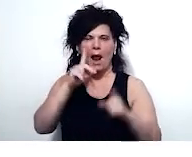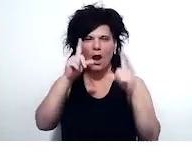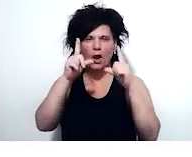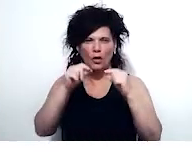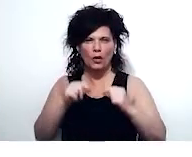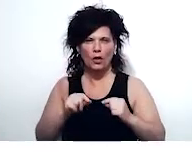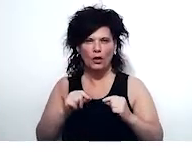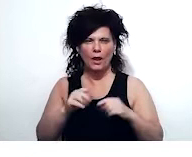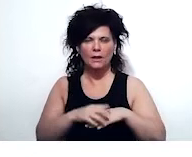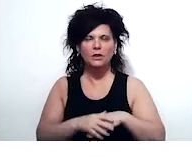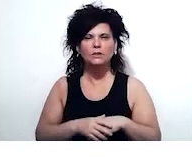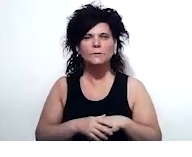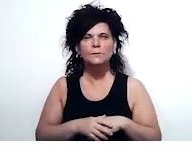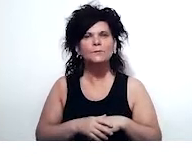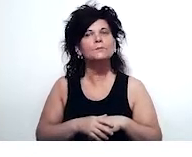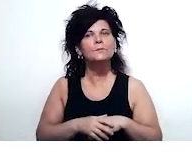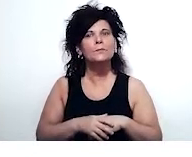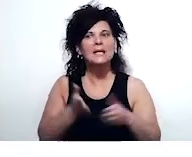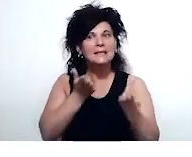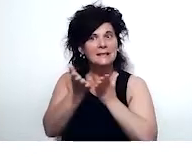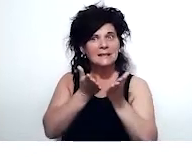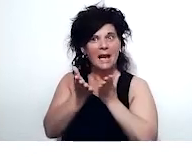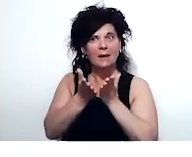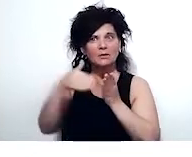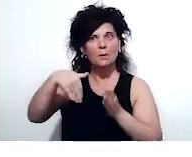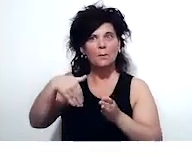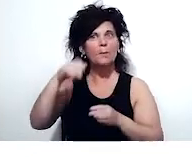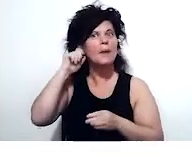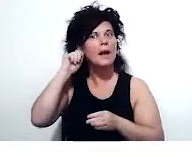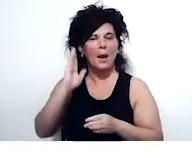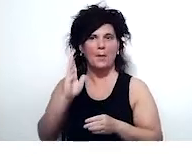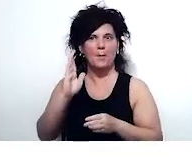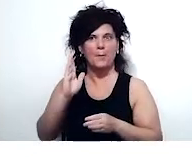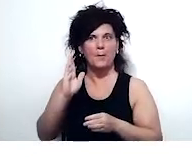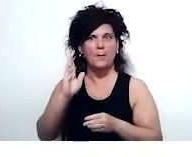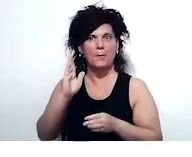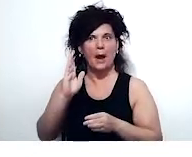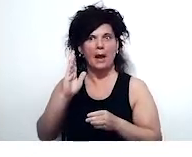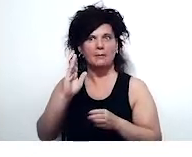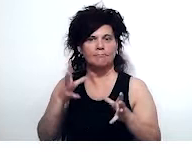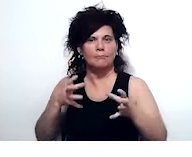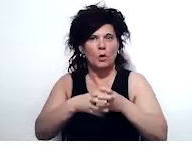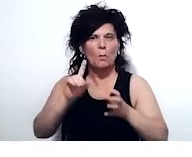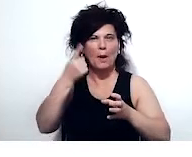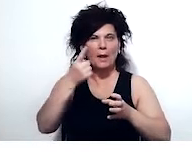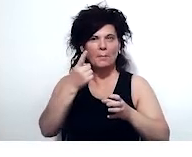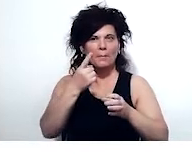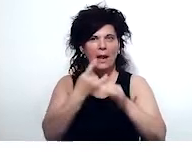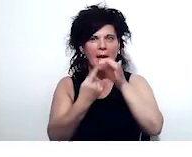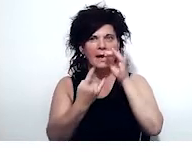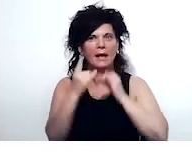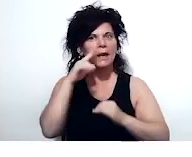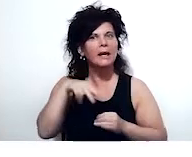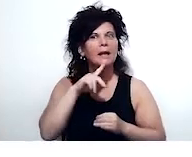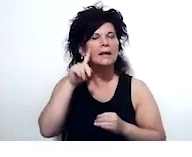América Latina, CEPAL, y las Naciones Unidas. El costo de servicio de banda ancha móvil y fija en la población de primer quintil de